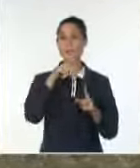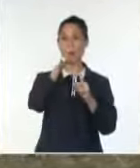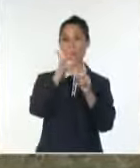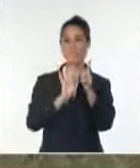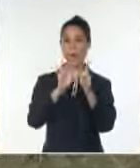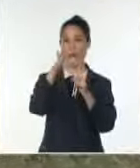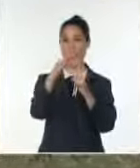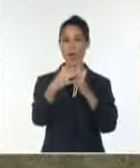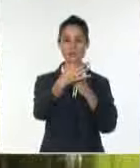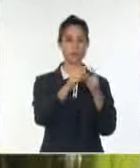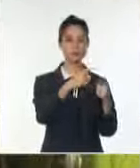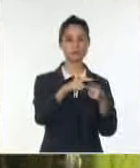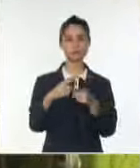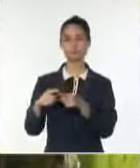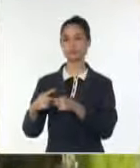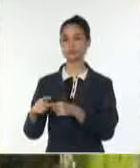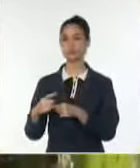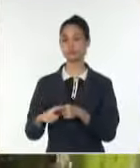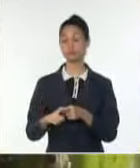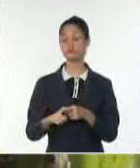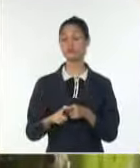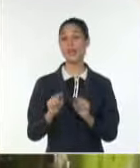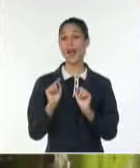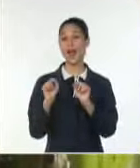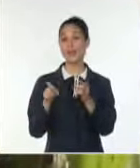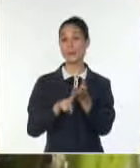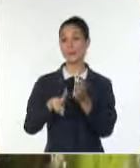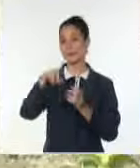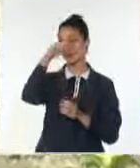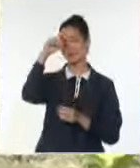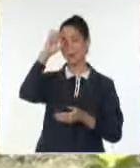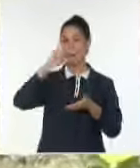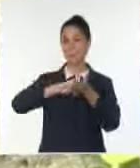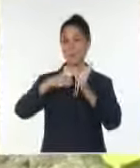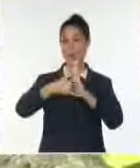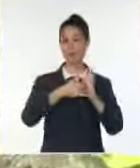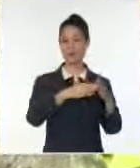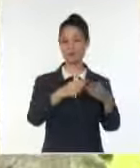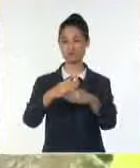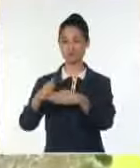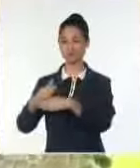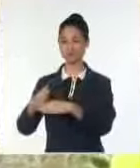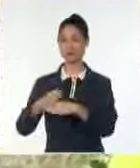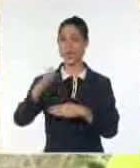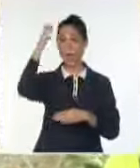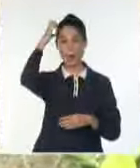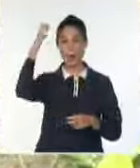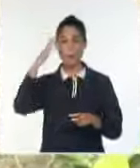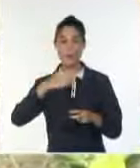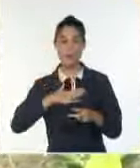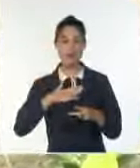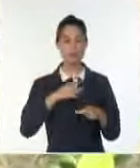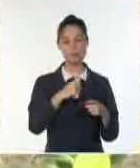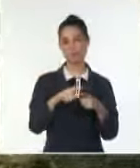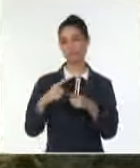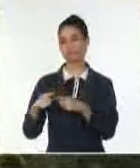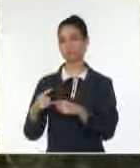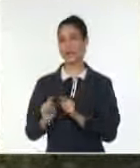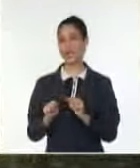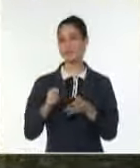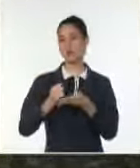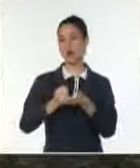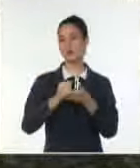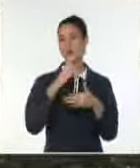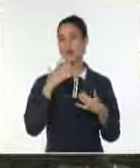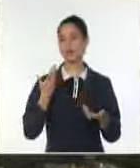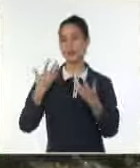ya como el de él en la provincia existen otros proyectos tanto estatales como cooperativos que están contribuyendo a la producción de